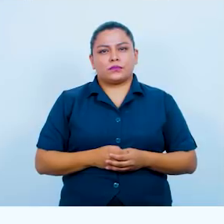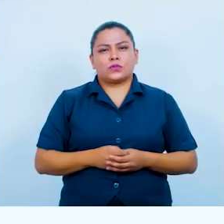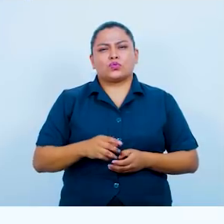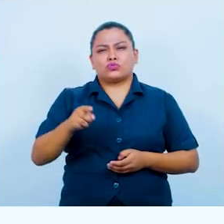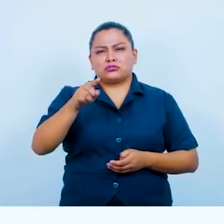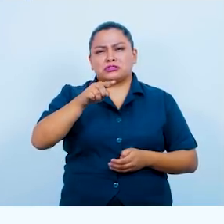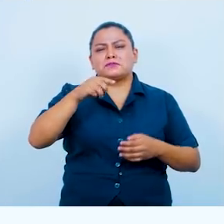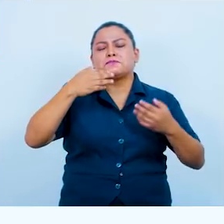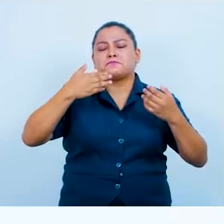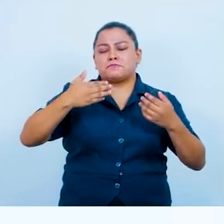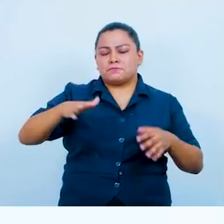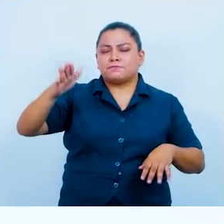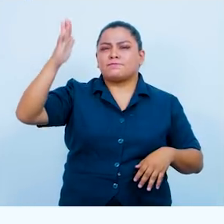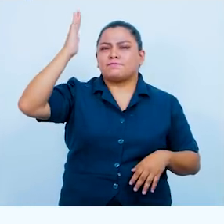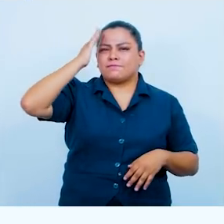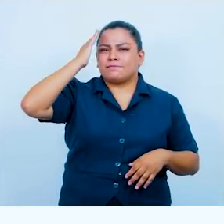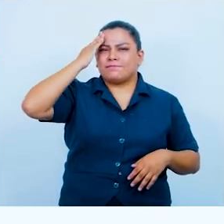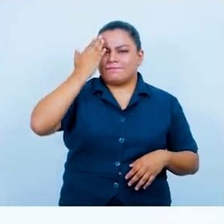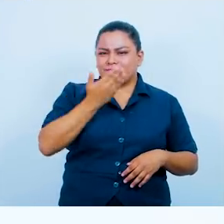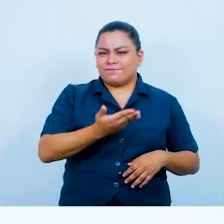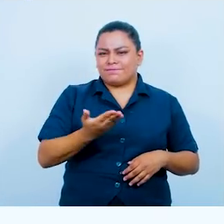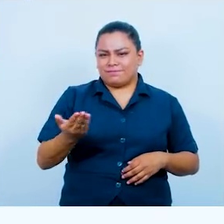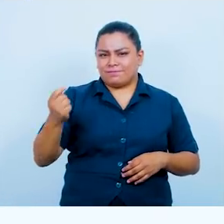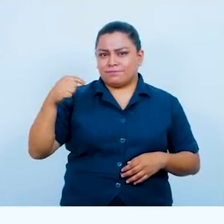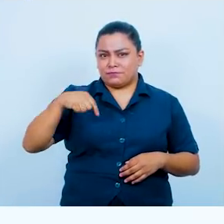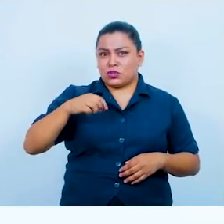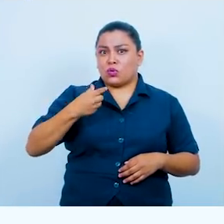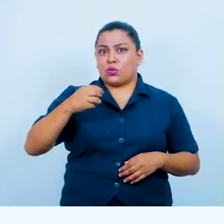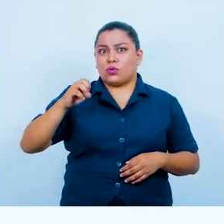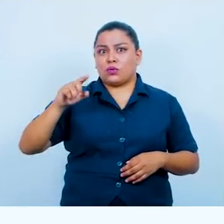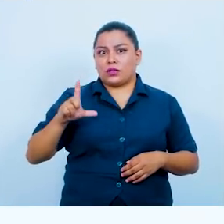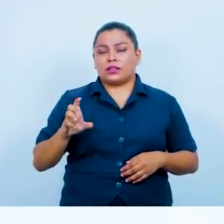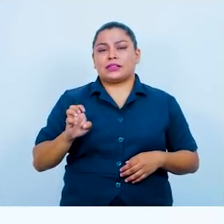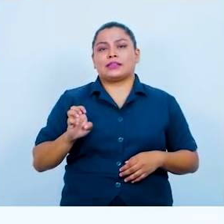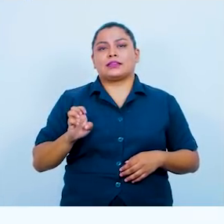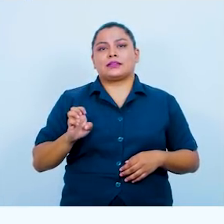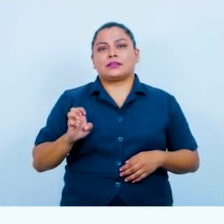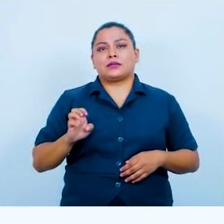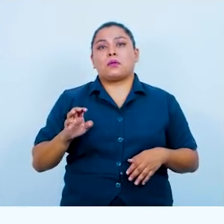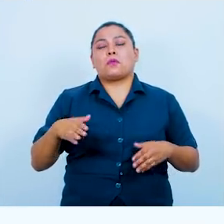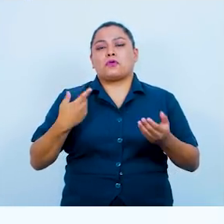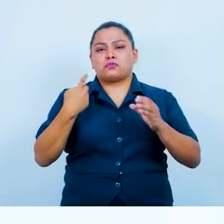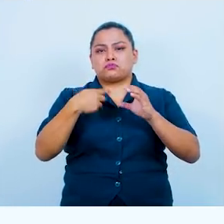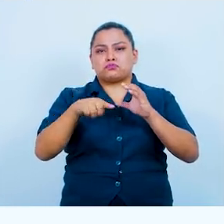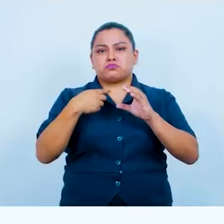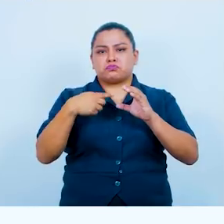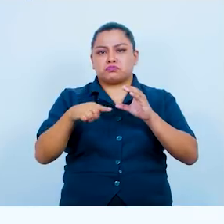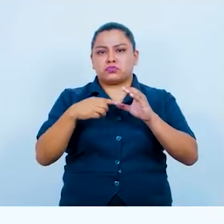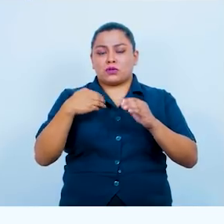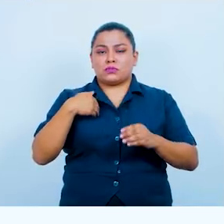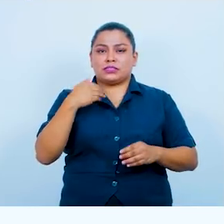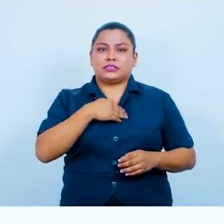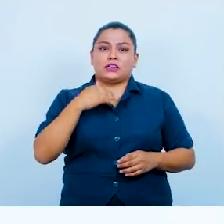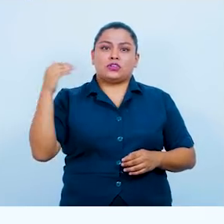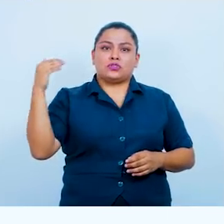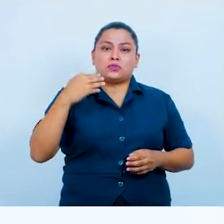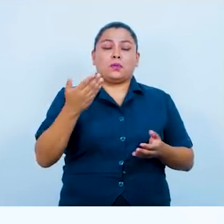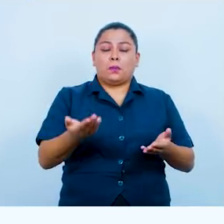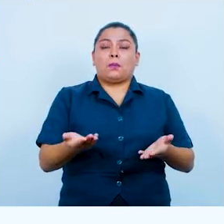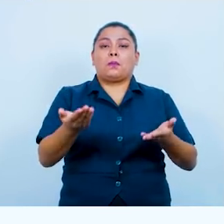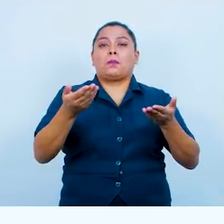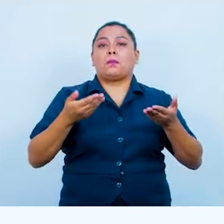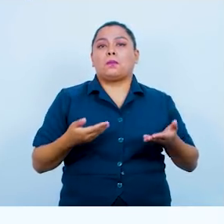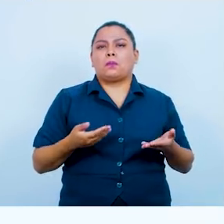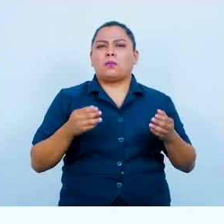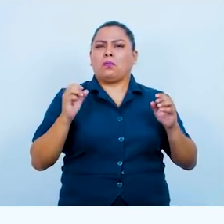Seguramente ustedes ya conocen las herramientas de este paquete educativo, pues en la cuenta electrónica que el Ministerio de Educación nos ha